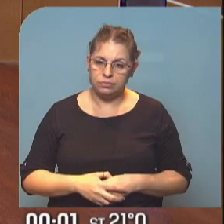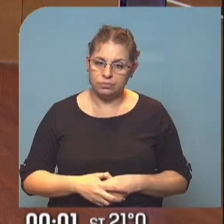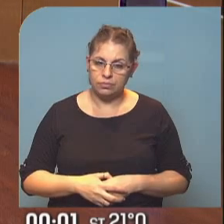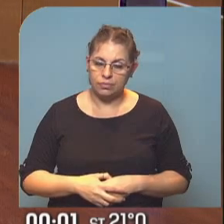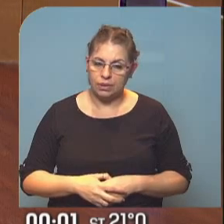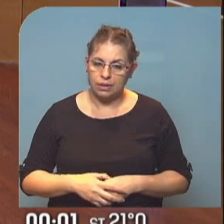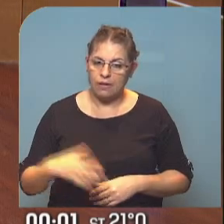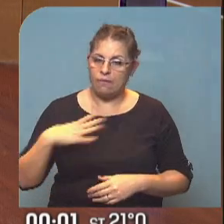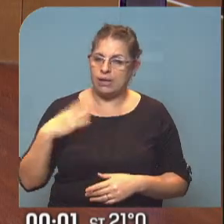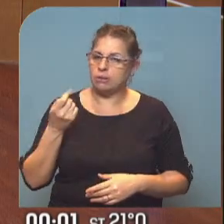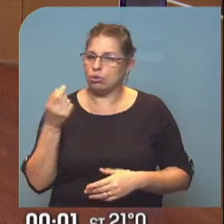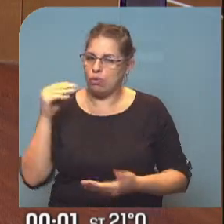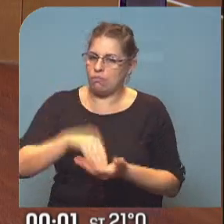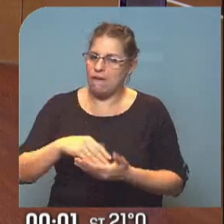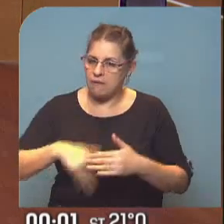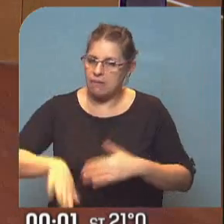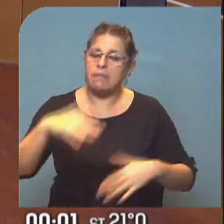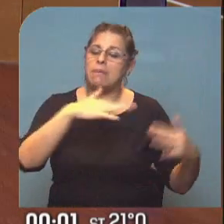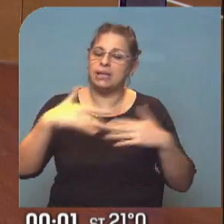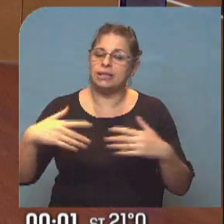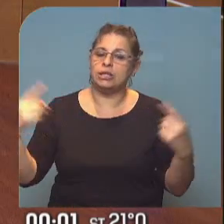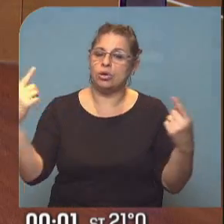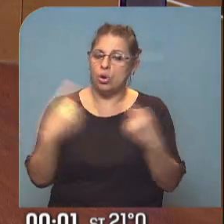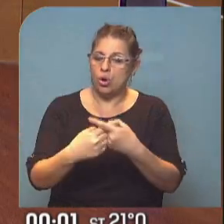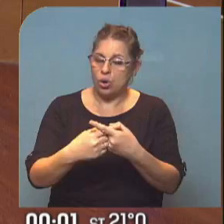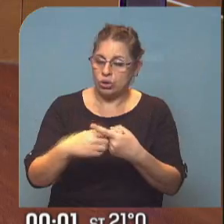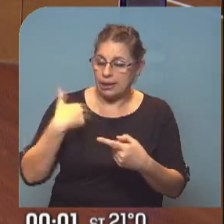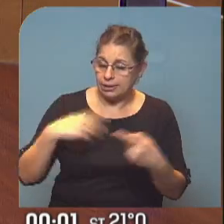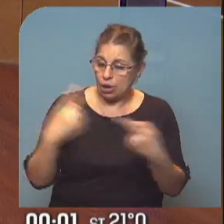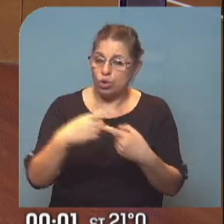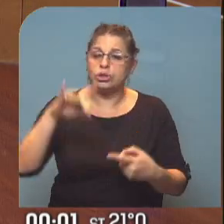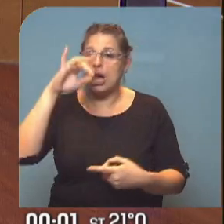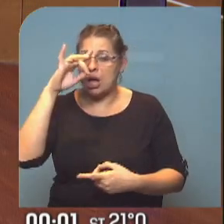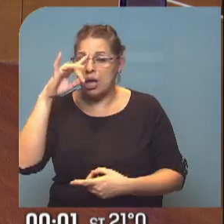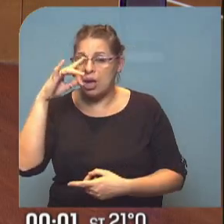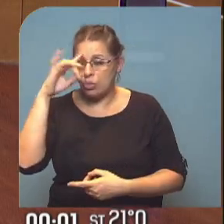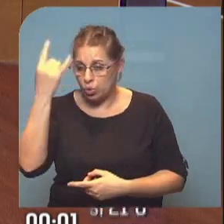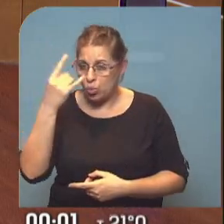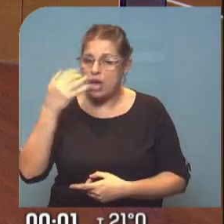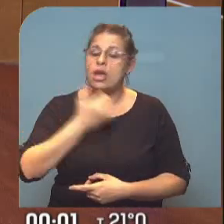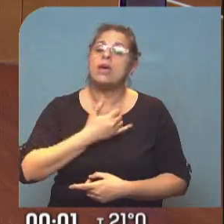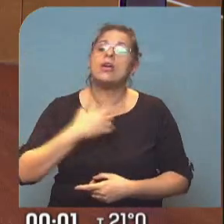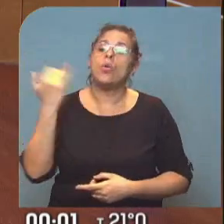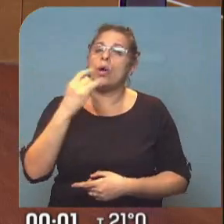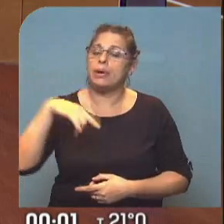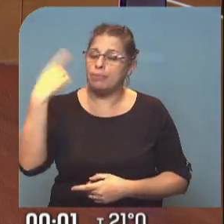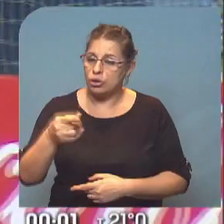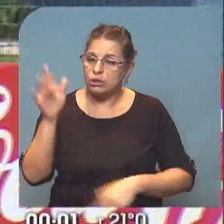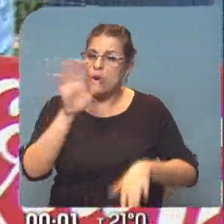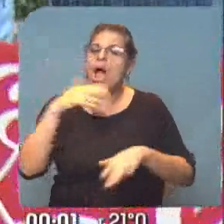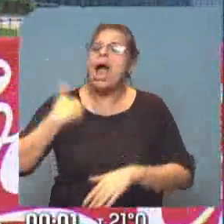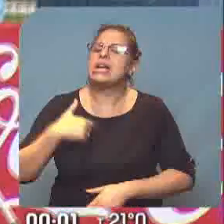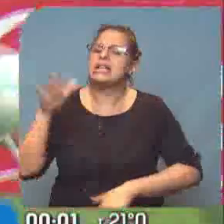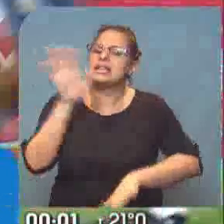Cuenta regresiva para el partido del jueves frente a Uruguay en Montevideo. La Argentina ya comenzó su preparación